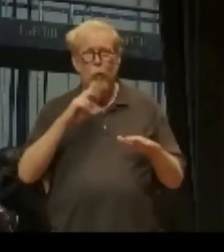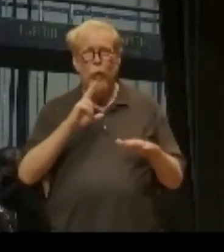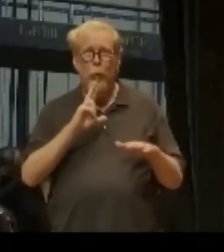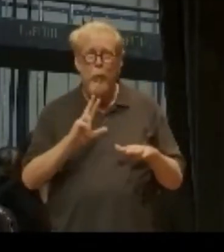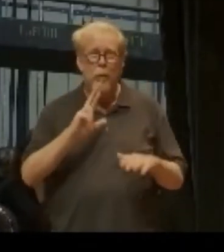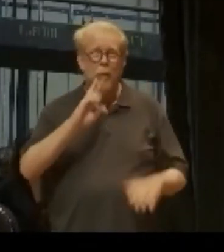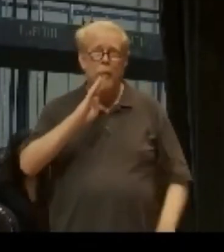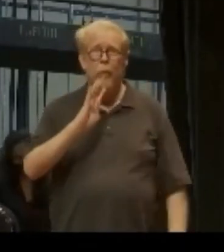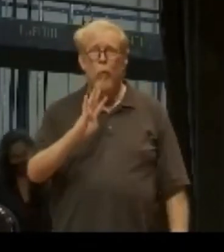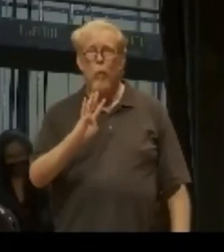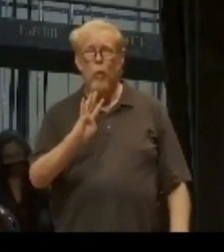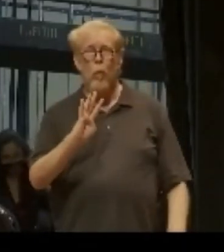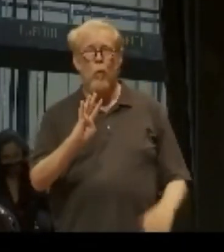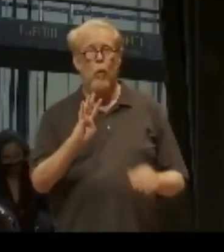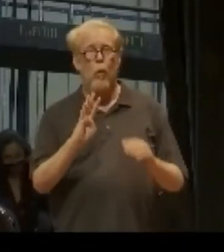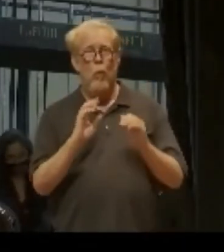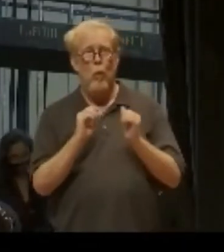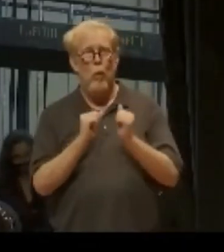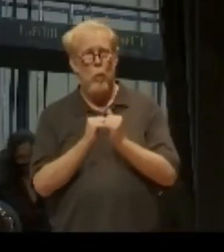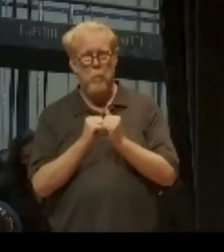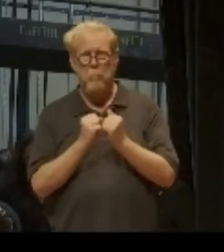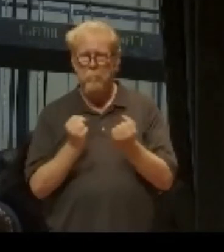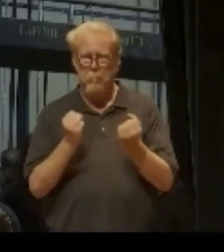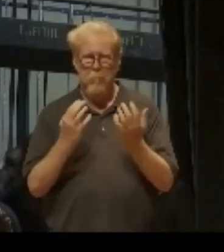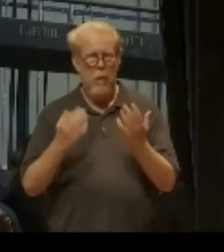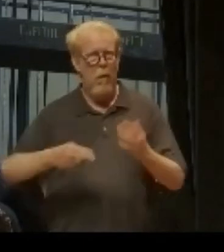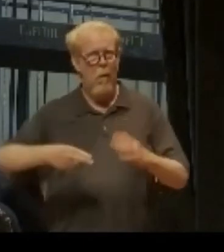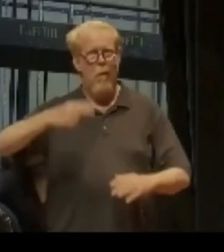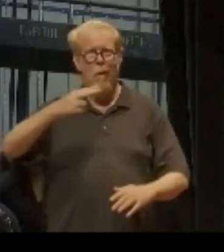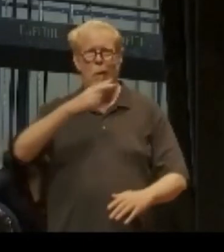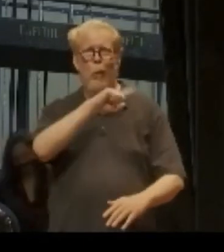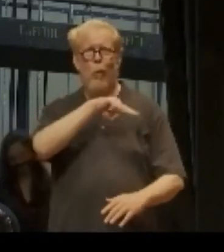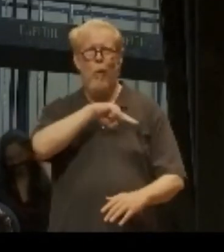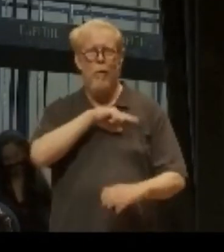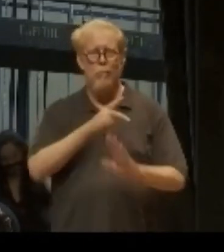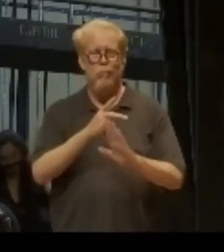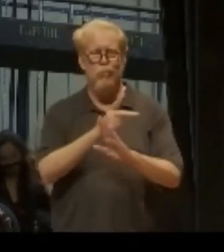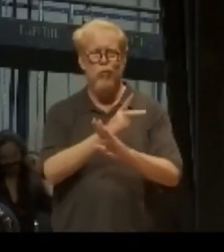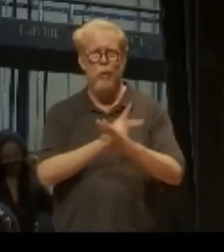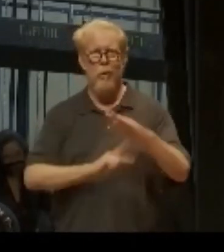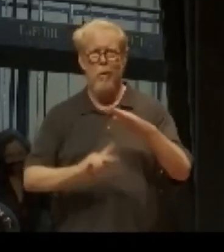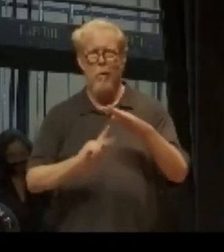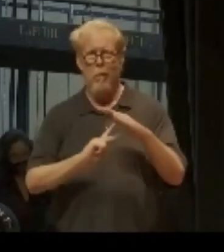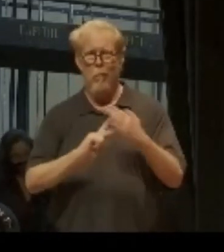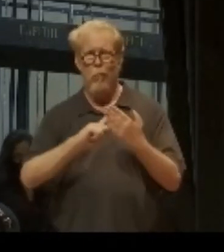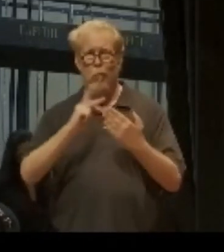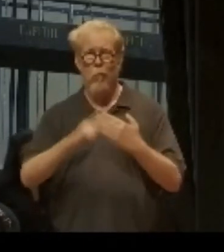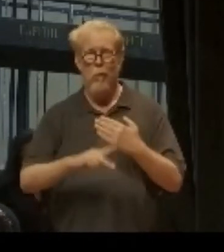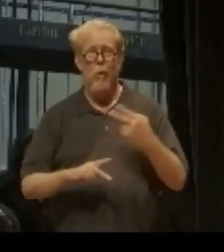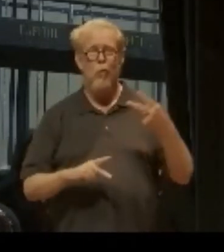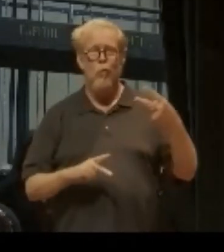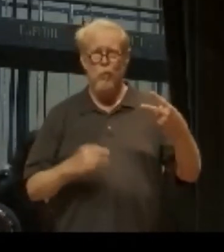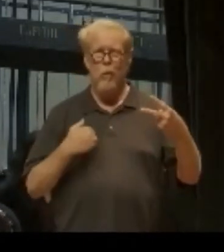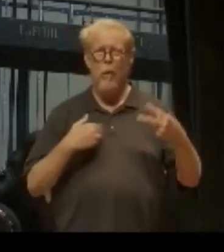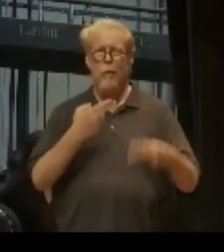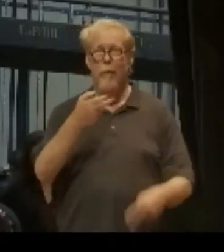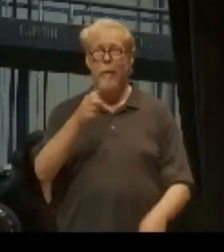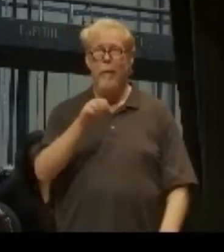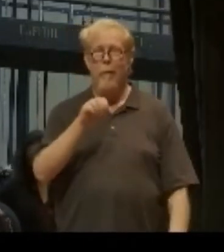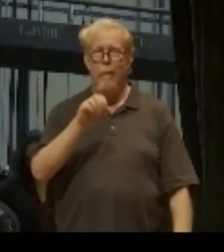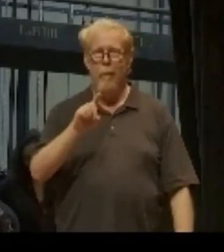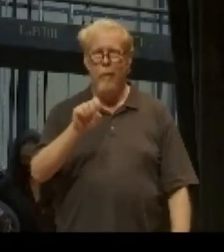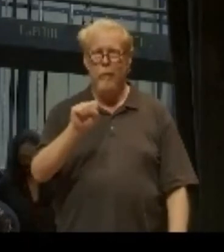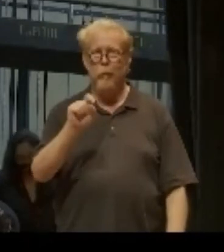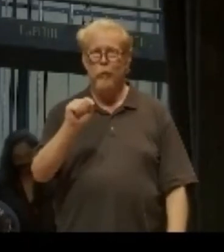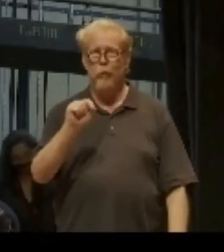de kinder inicial para los estudiantes de 4 años, con una docena que están ofreciendo, docena de escuelas que ofrecen programas pre-K y hasta